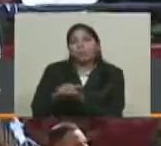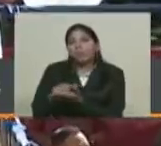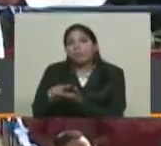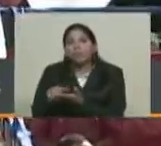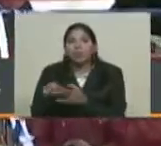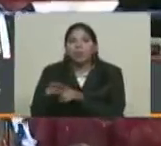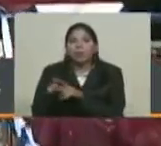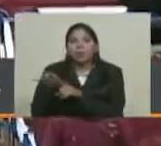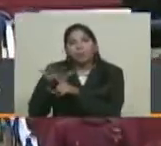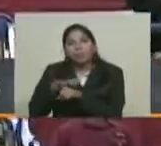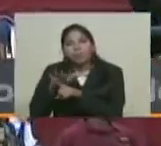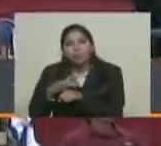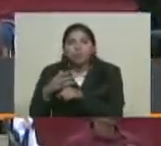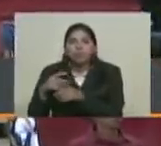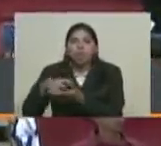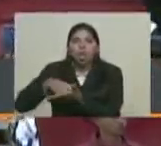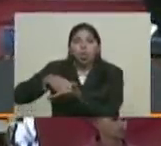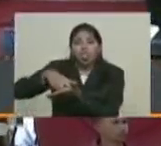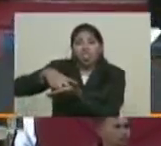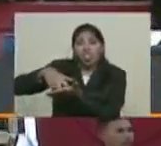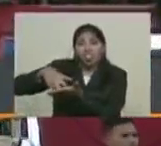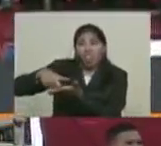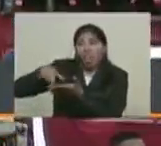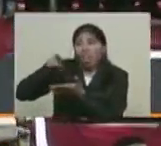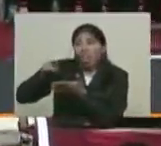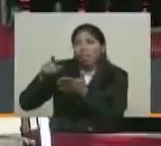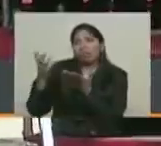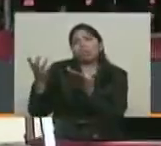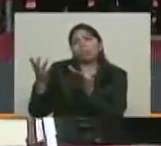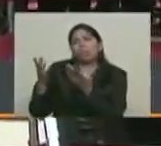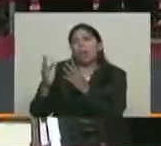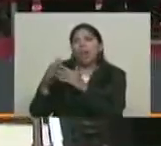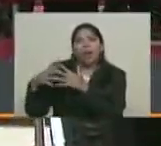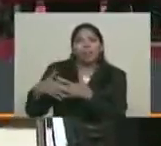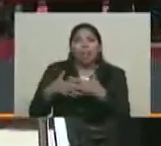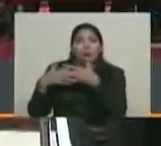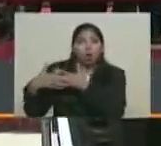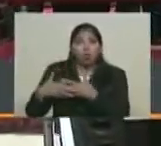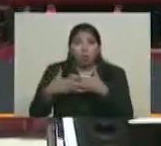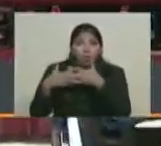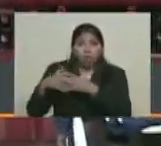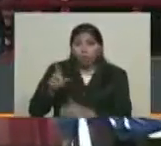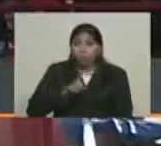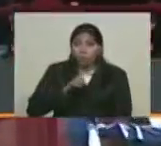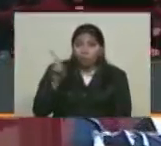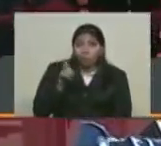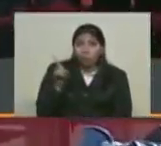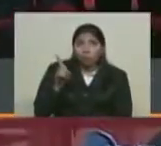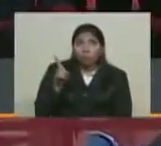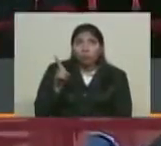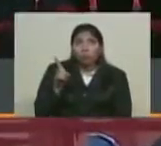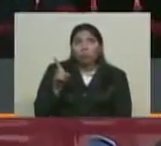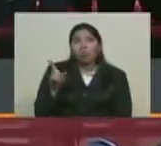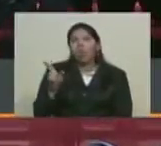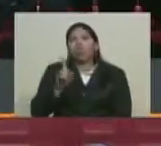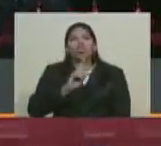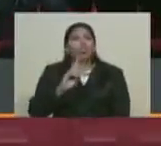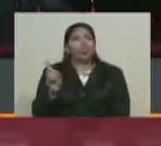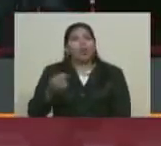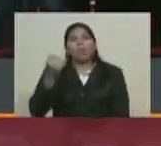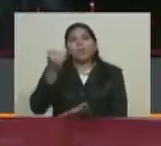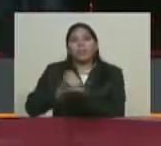subordinados, arrodillados al imperialismo norteamericano, no inscriban